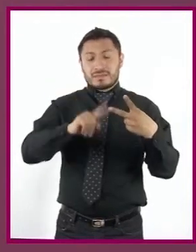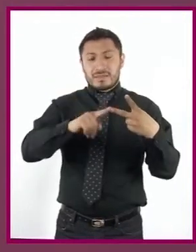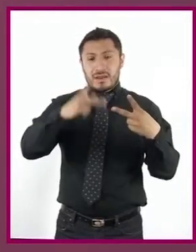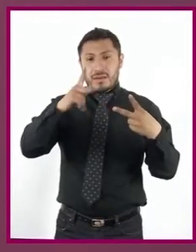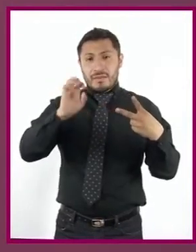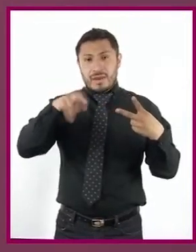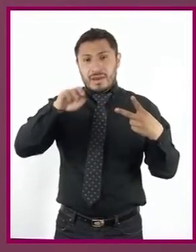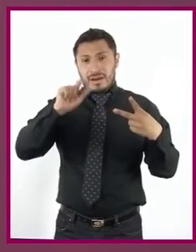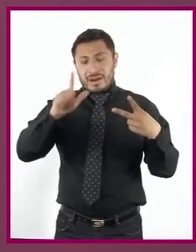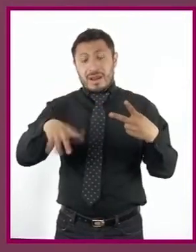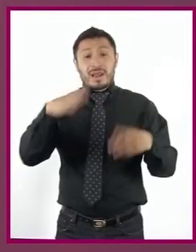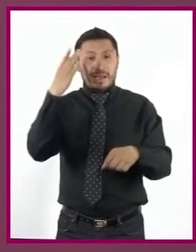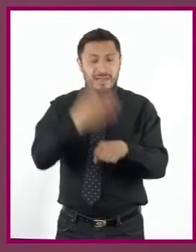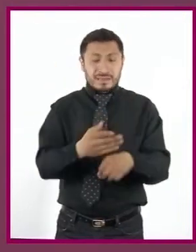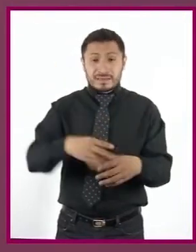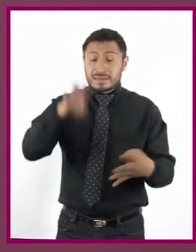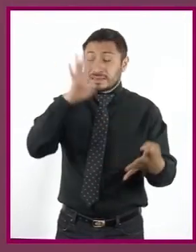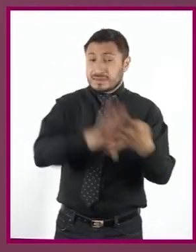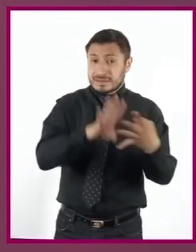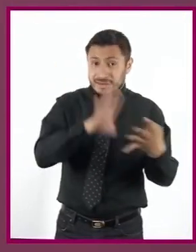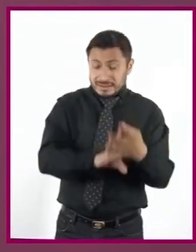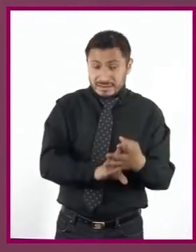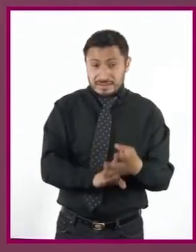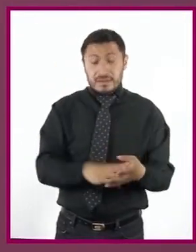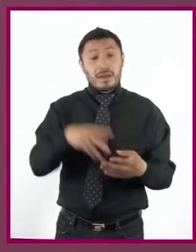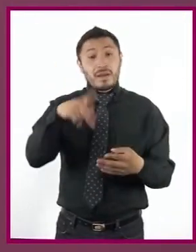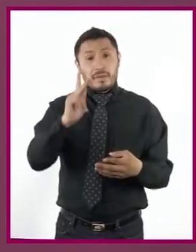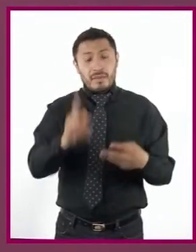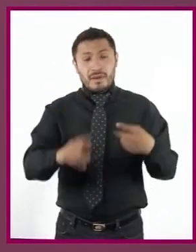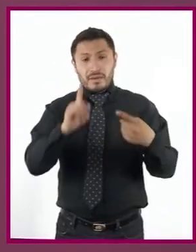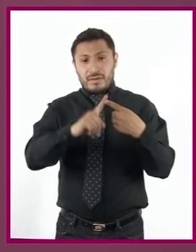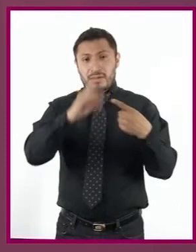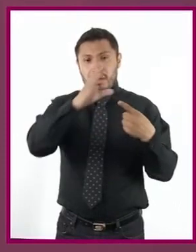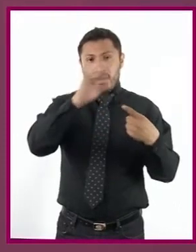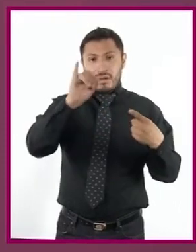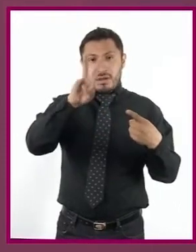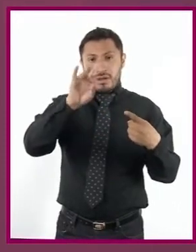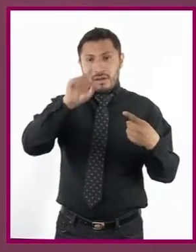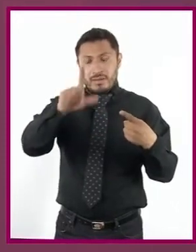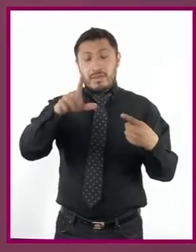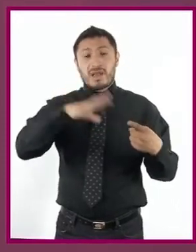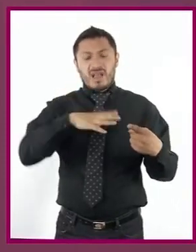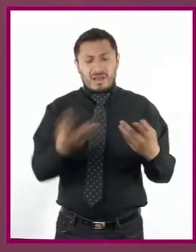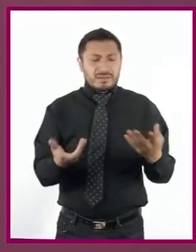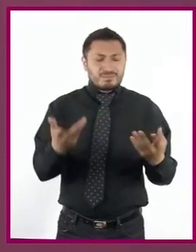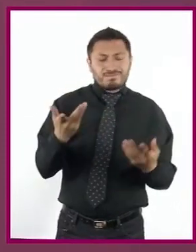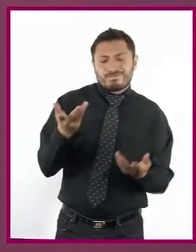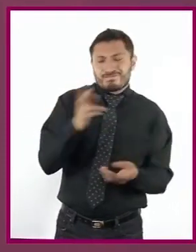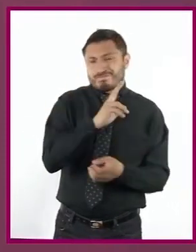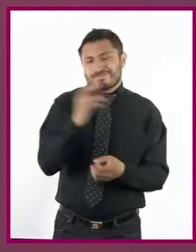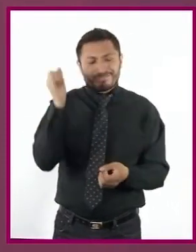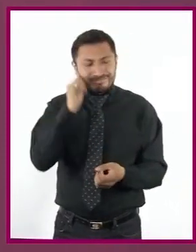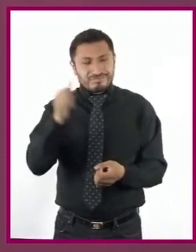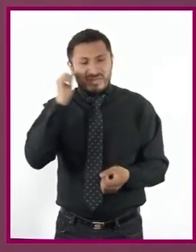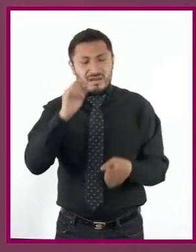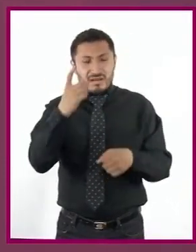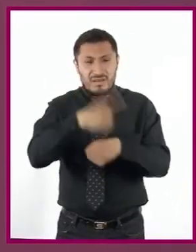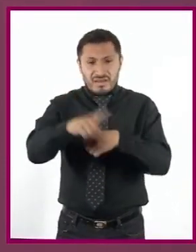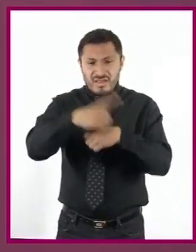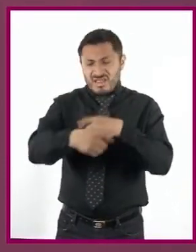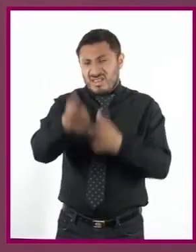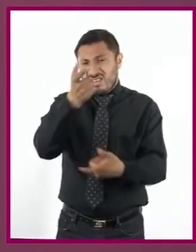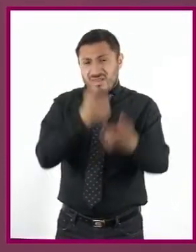penales se sancionan con prisión, en cambio, los civiles resultan por lo general en daños